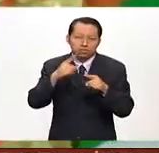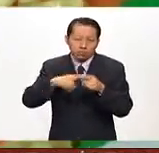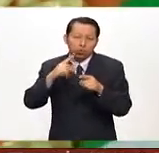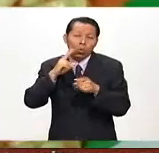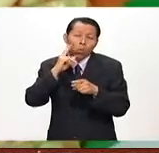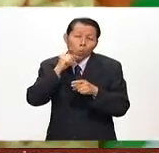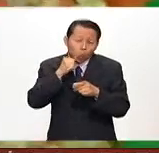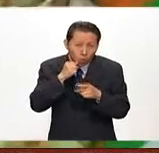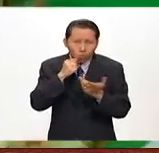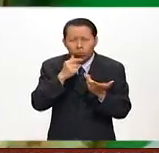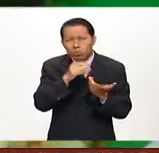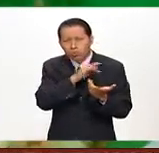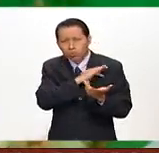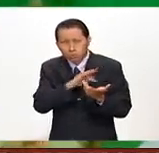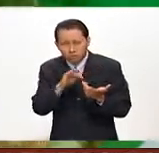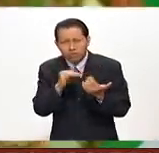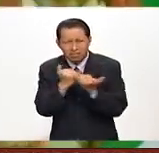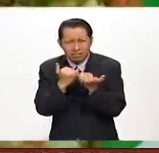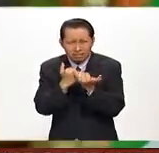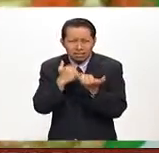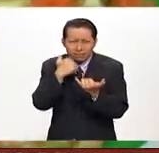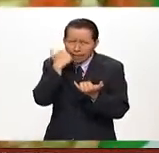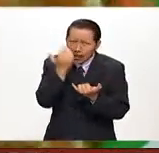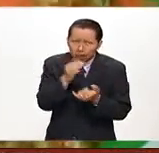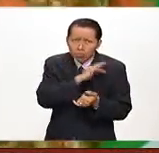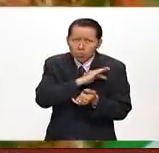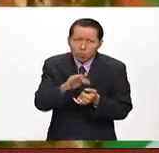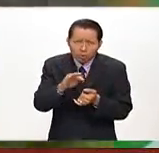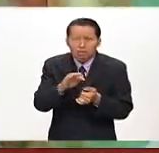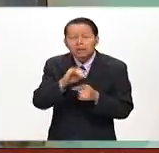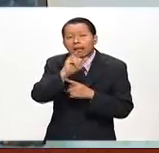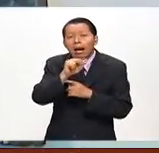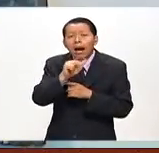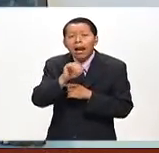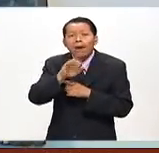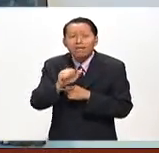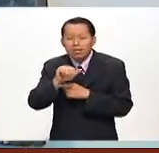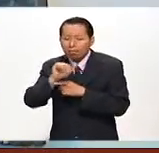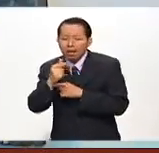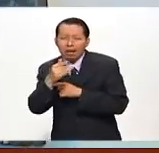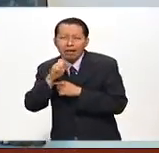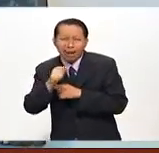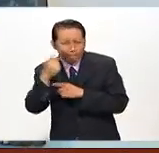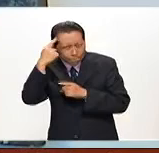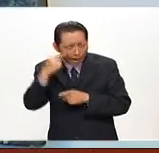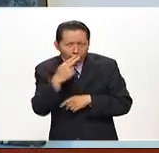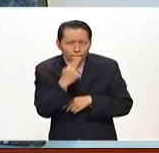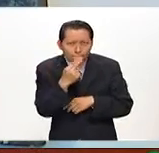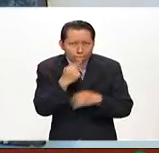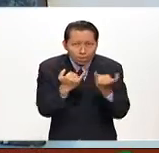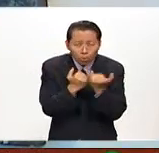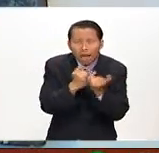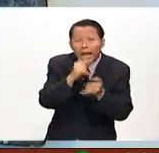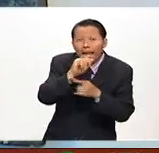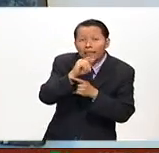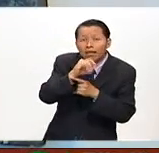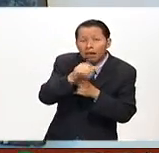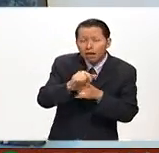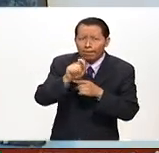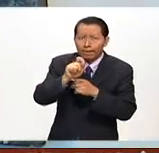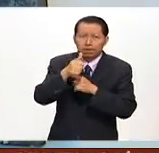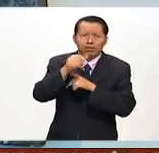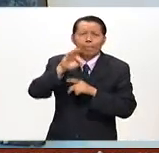quieres endulzar un poquito puedes usar jarabe de maguey. Súper nutritivo, las lentejas tienen hasta un 26%